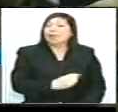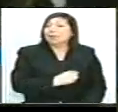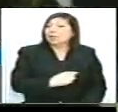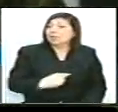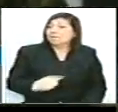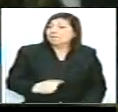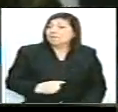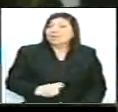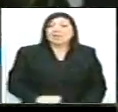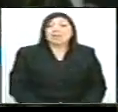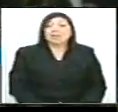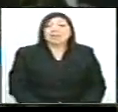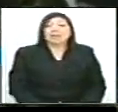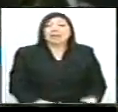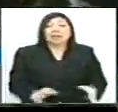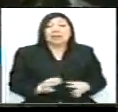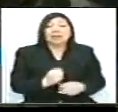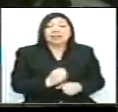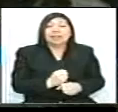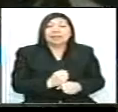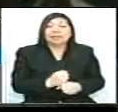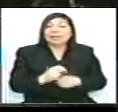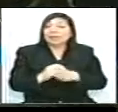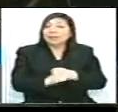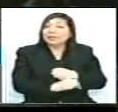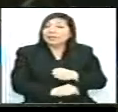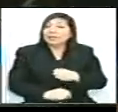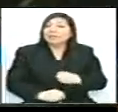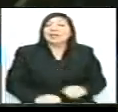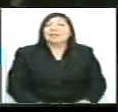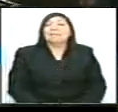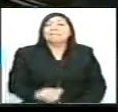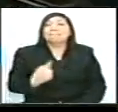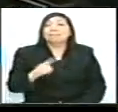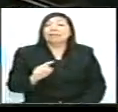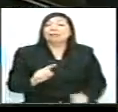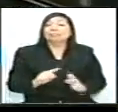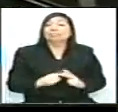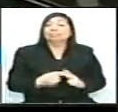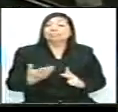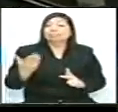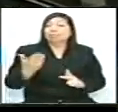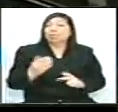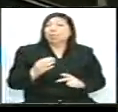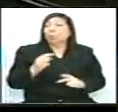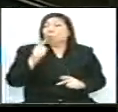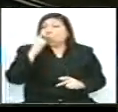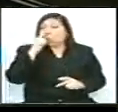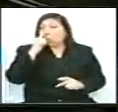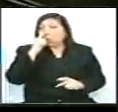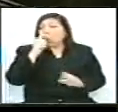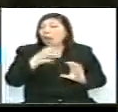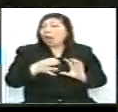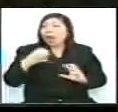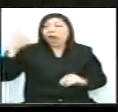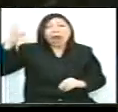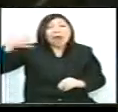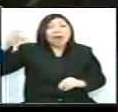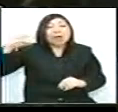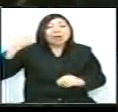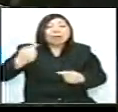gobiernos, las unidades ejecutoras nacionales, para recién en julio y en agosto hacernos